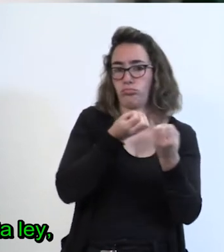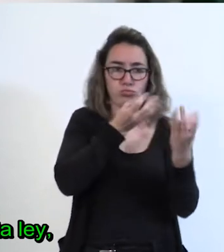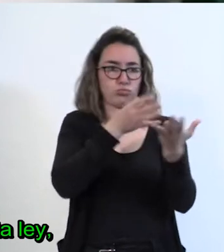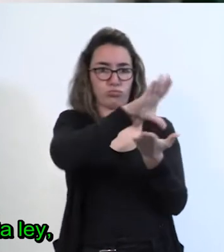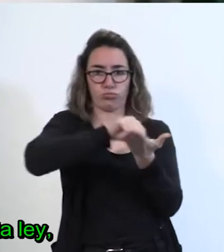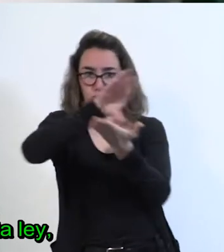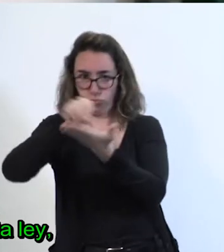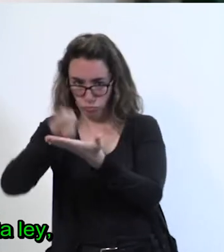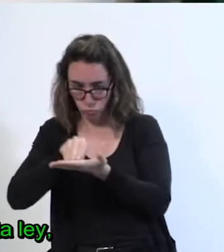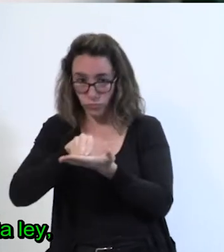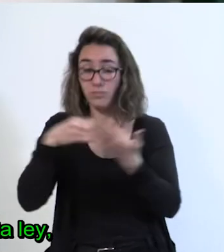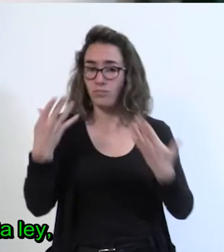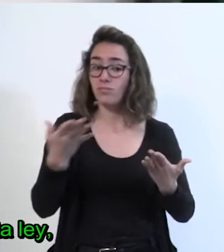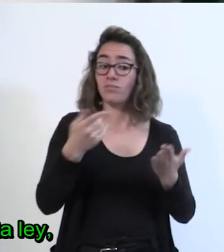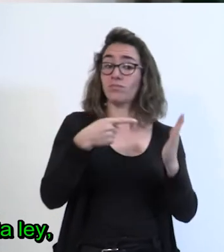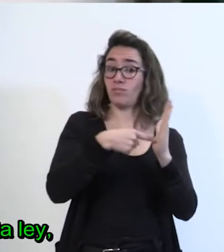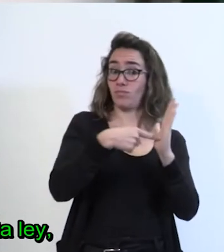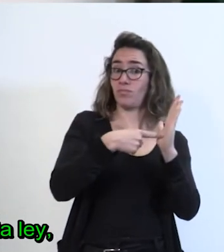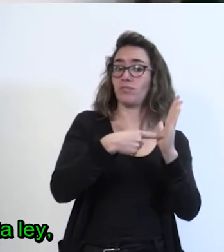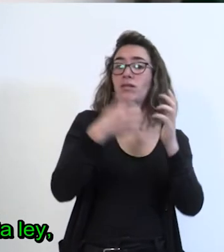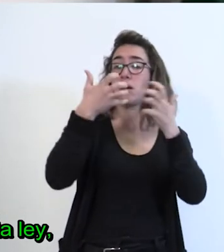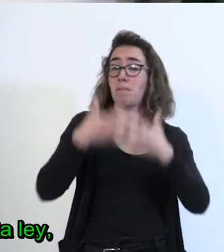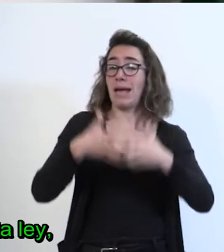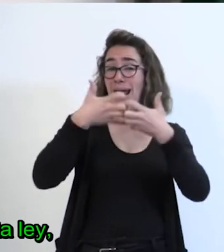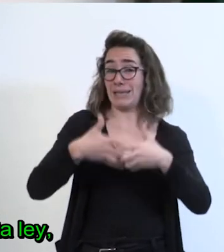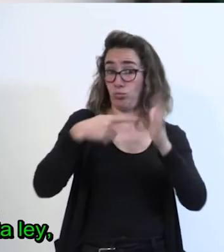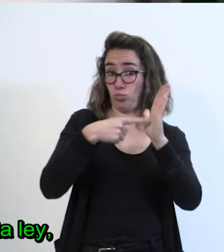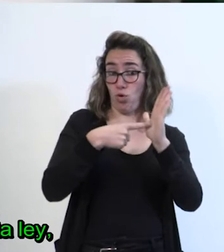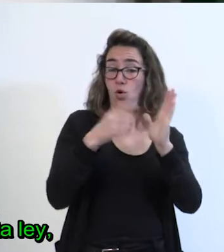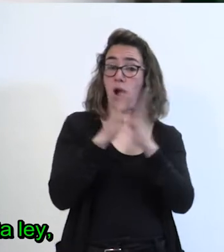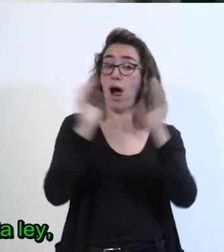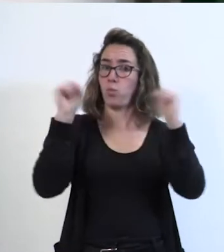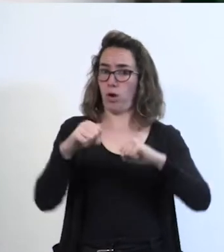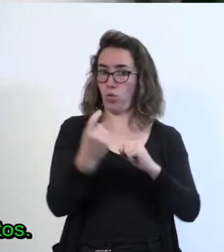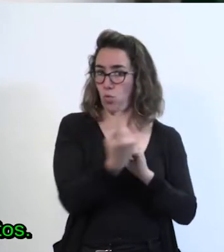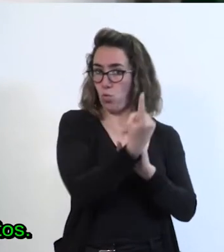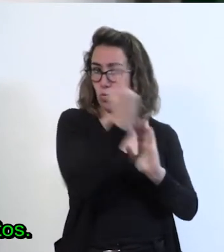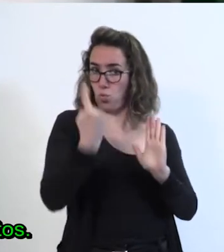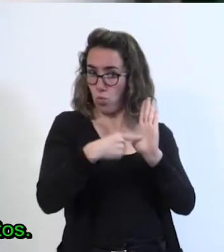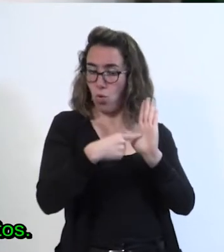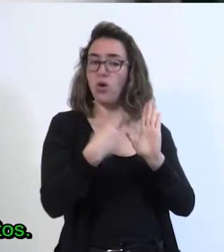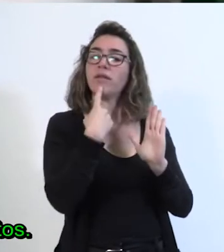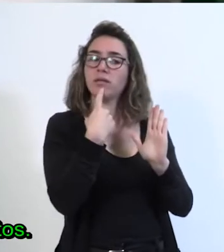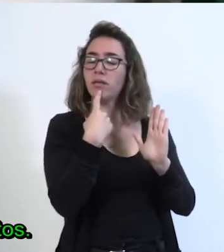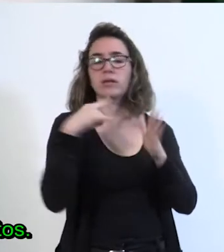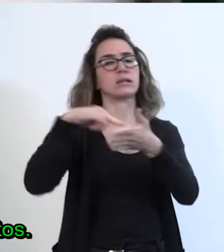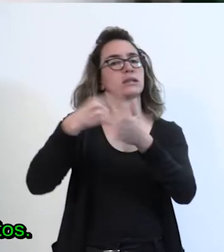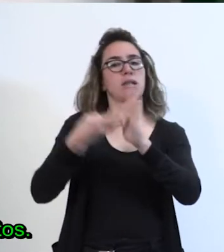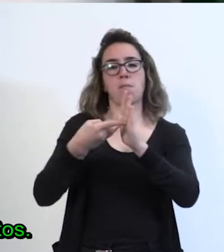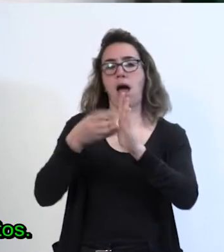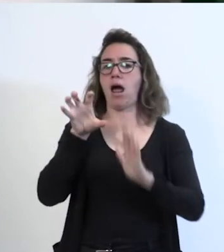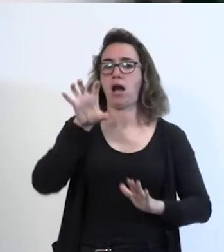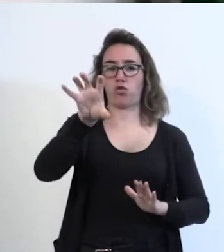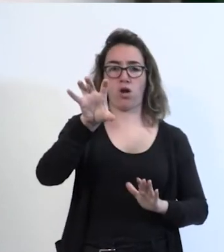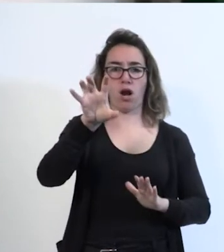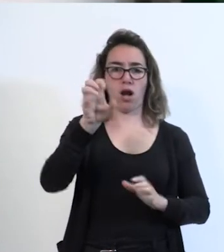los, digamos, de los acuerdos que establece, de los mecanismos que establece esta ley, es crear un Sistema Nacional de